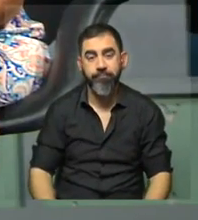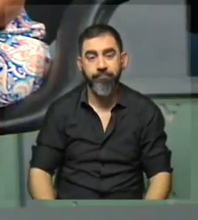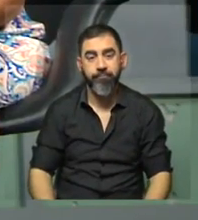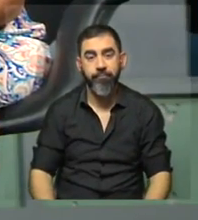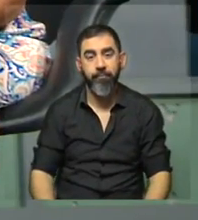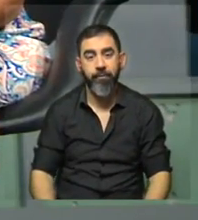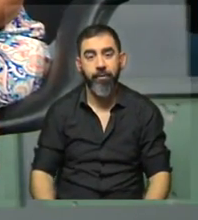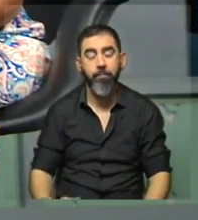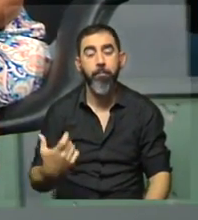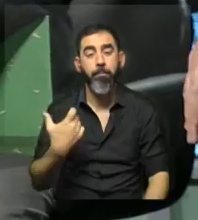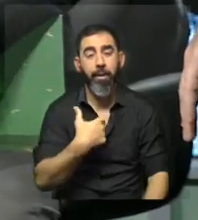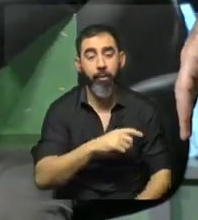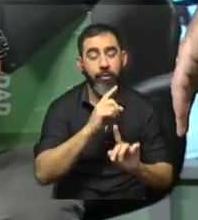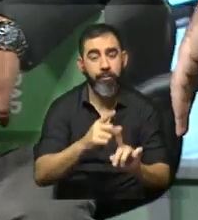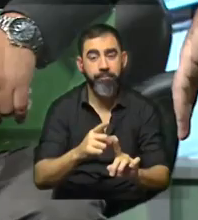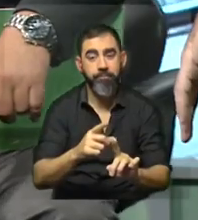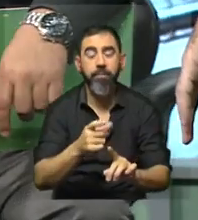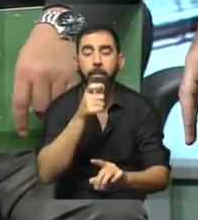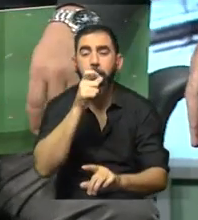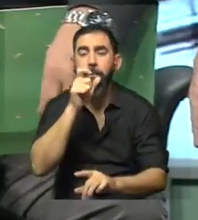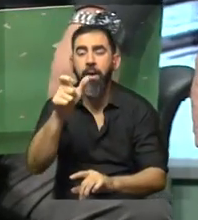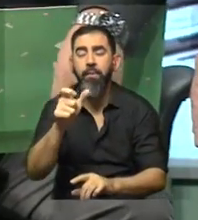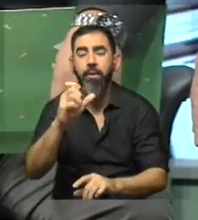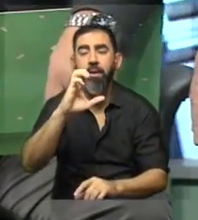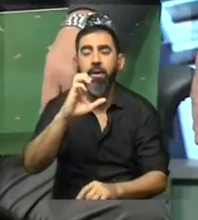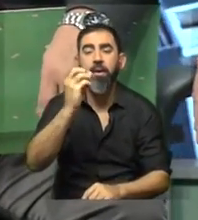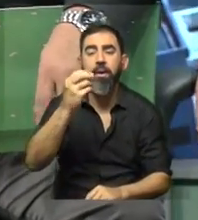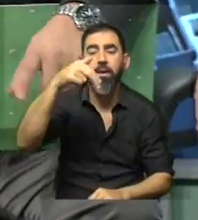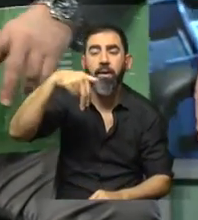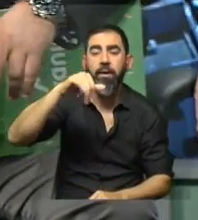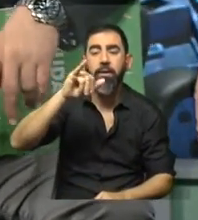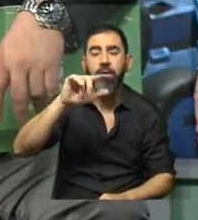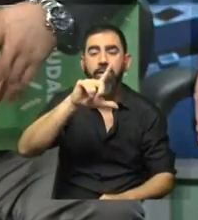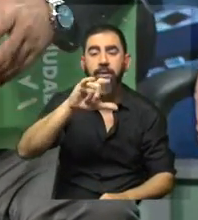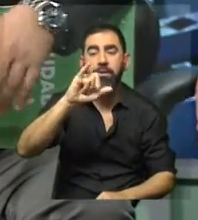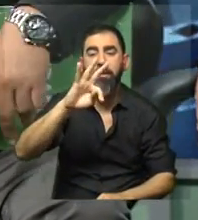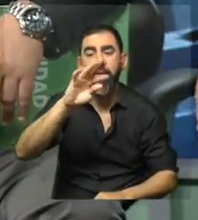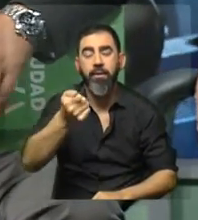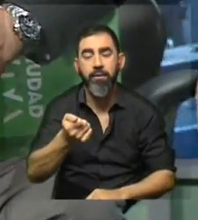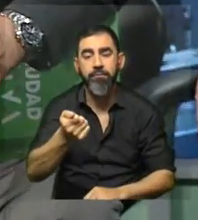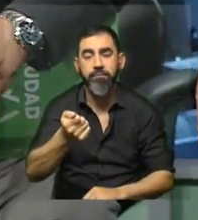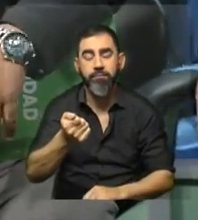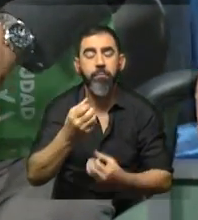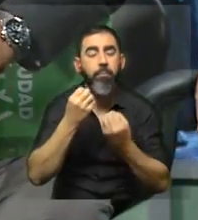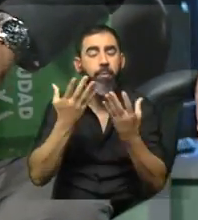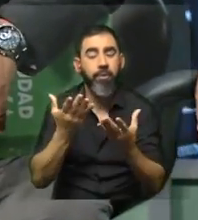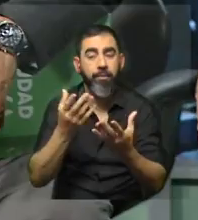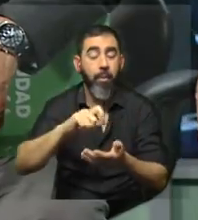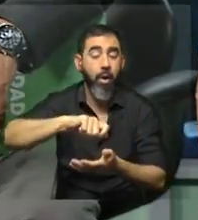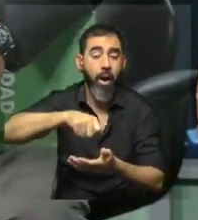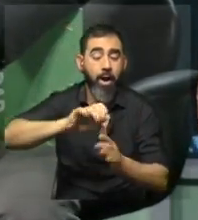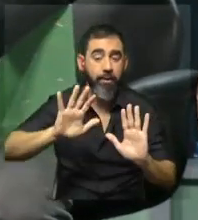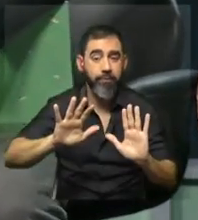también sigue pasando. El origen de la palabra era porque las canillas, que es como se le dice en el barrio, por lo